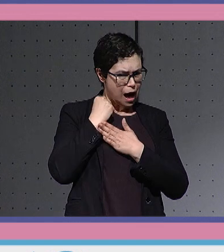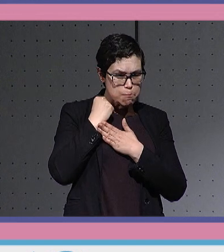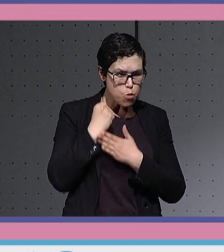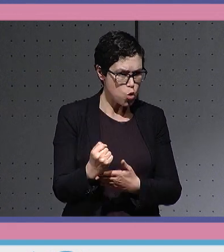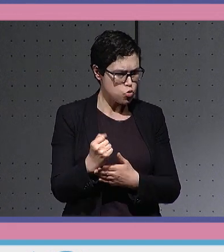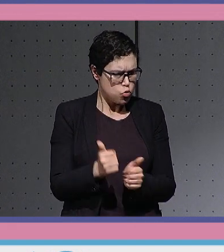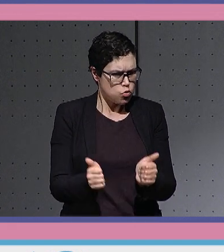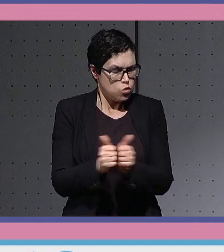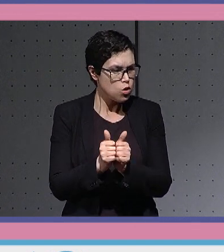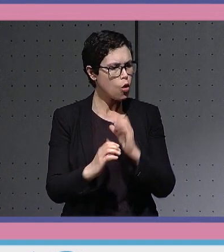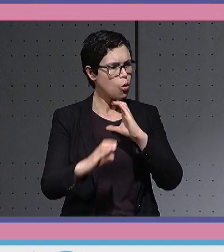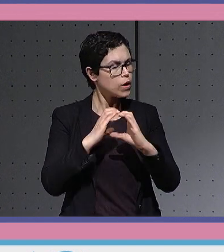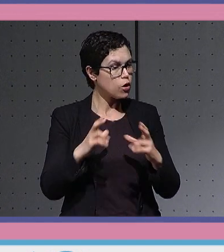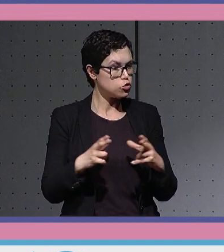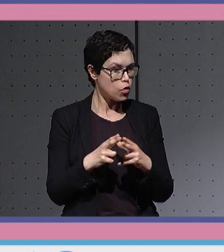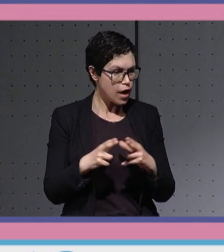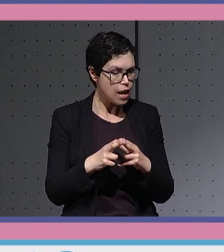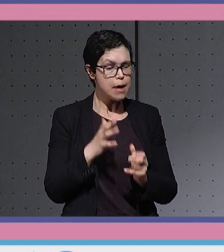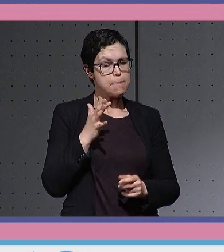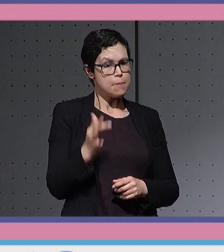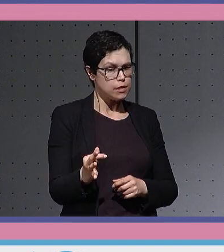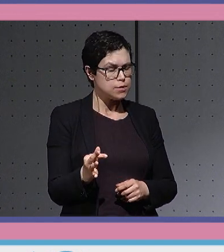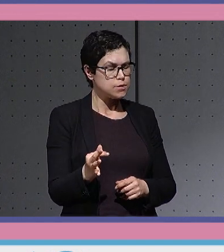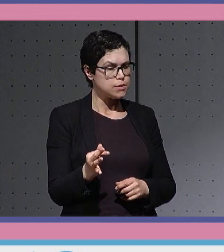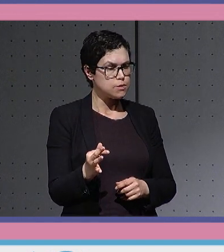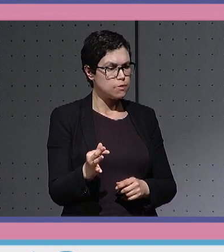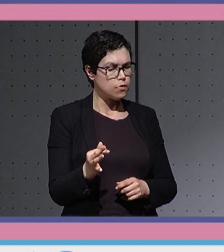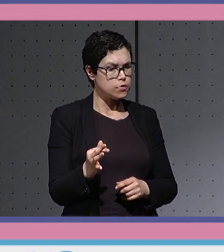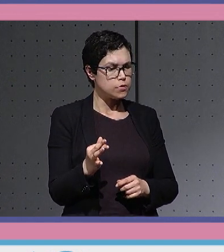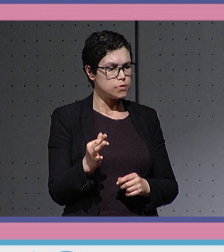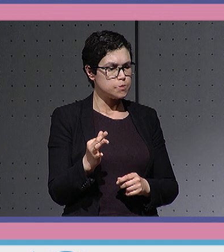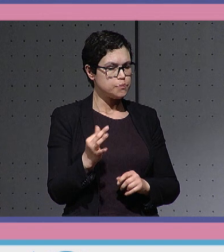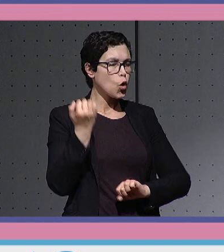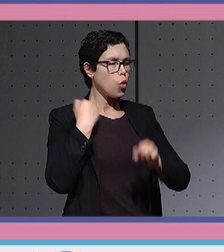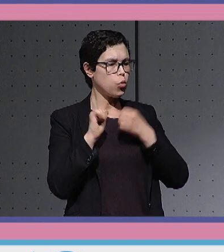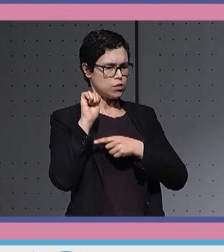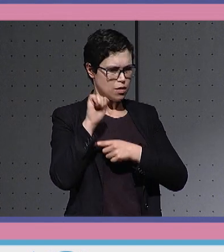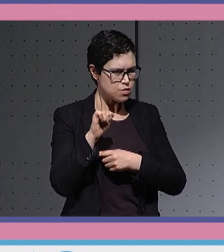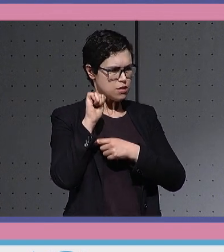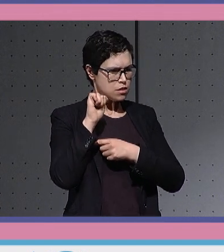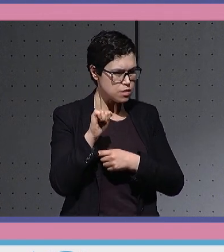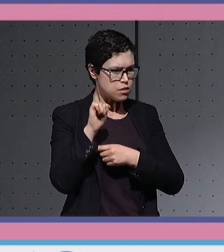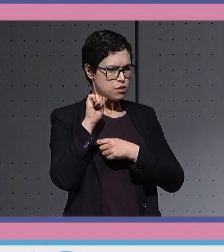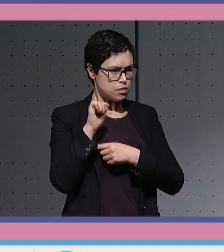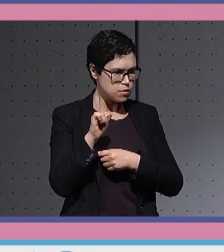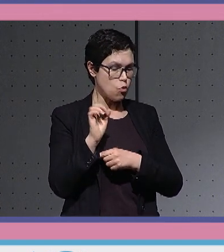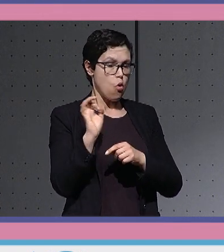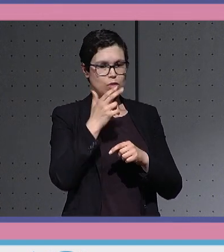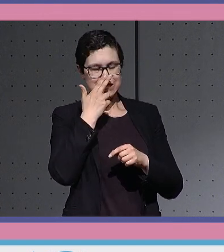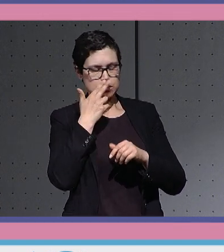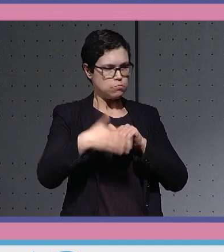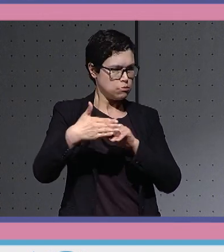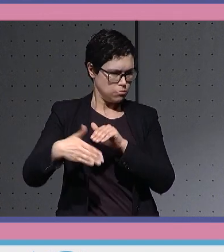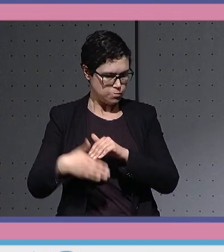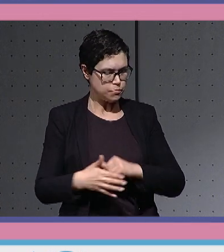los déficits de comunicación social y también muy sustancial para las conductas repetitivas y los intereses restringidos. De manera